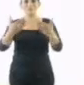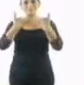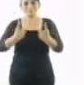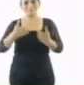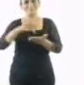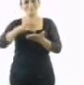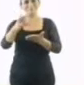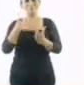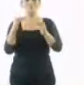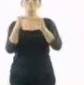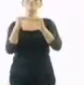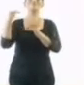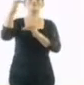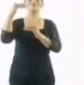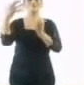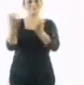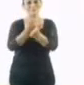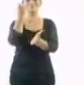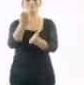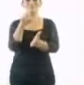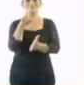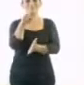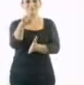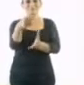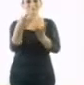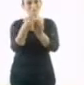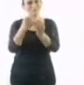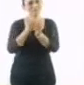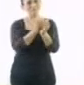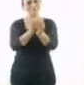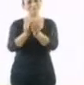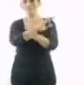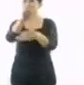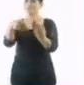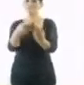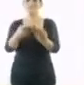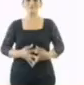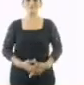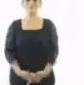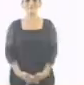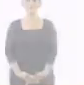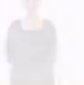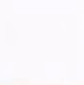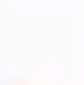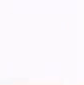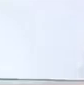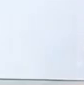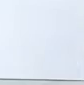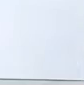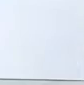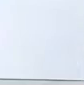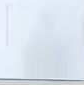confianza. Vamos arriba, vamos a ganar, contigo y con todo.